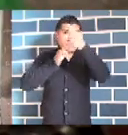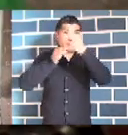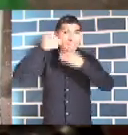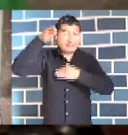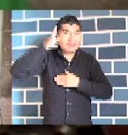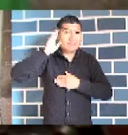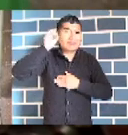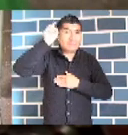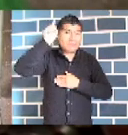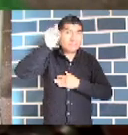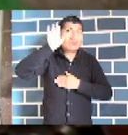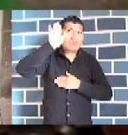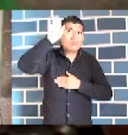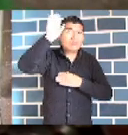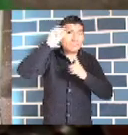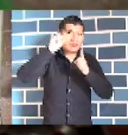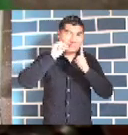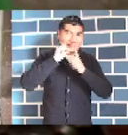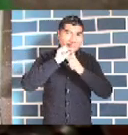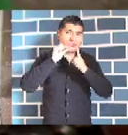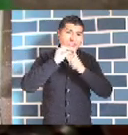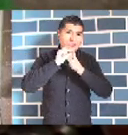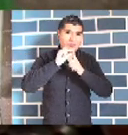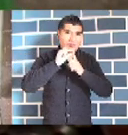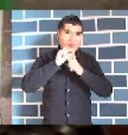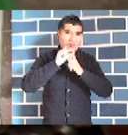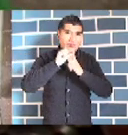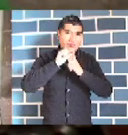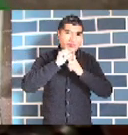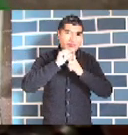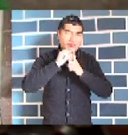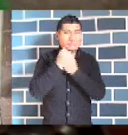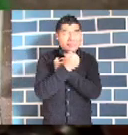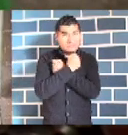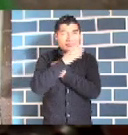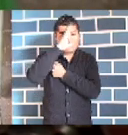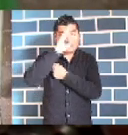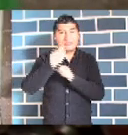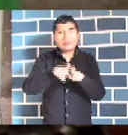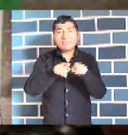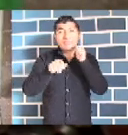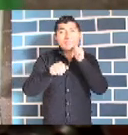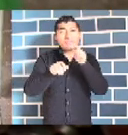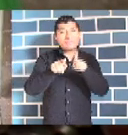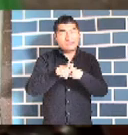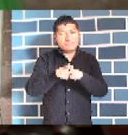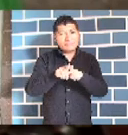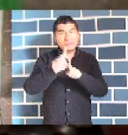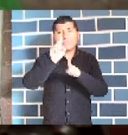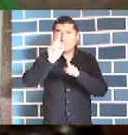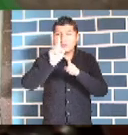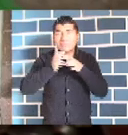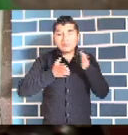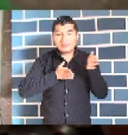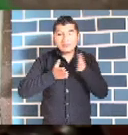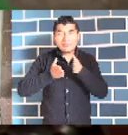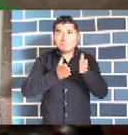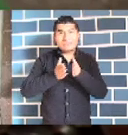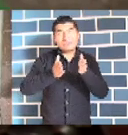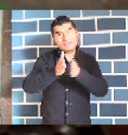dios y de su palabra queridos hermanos un camino